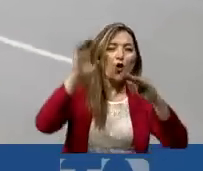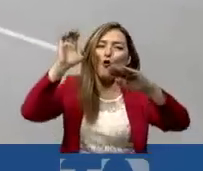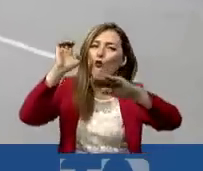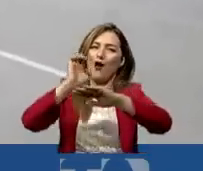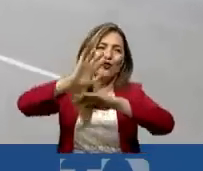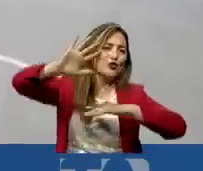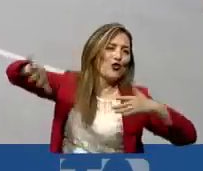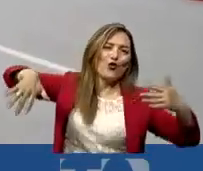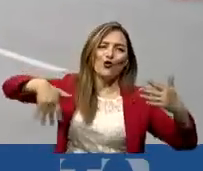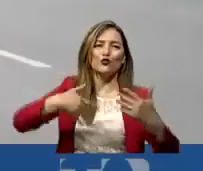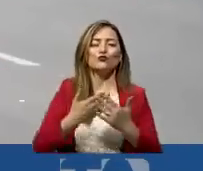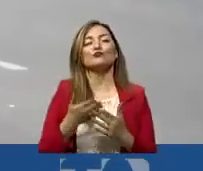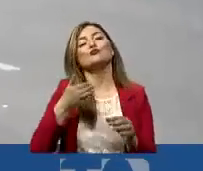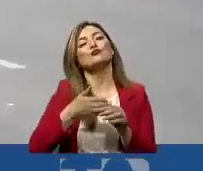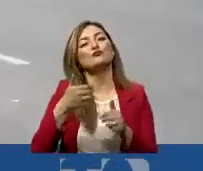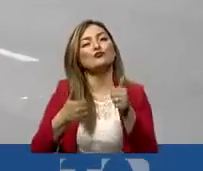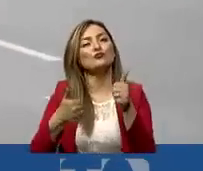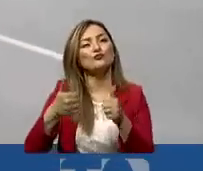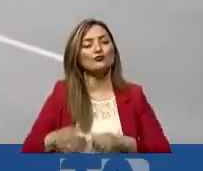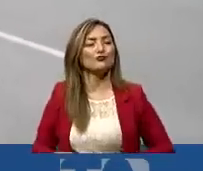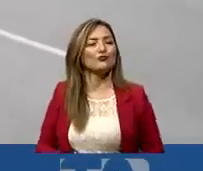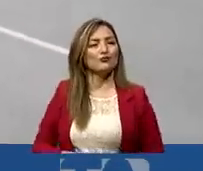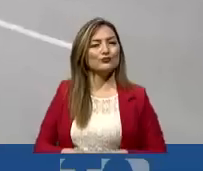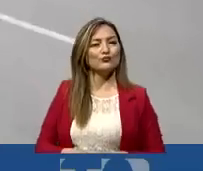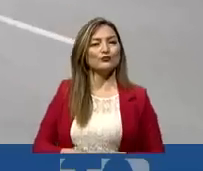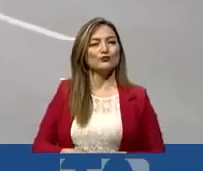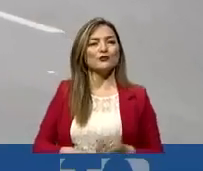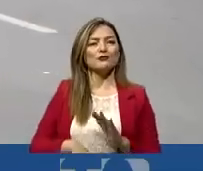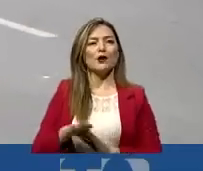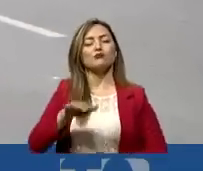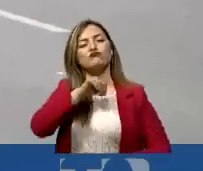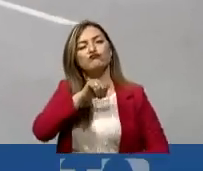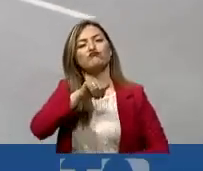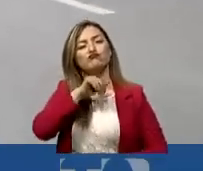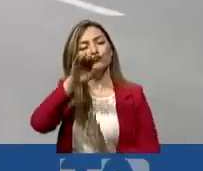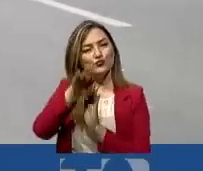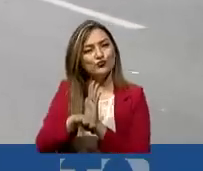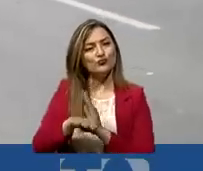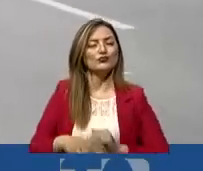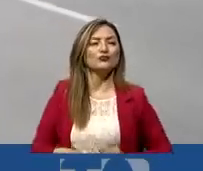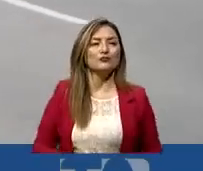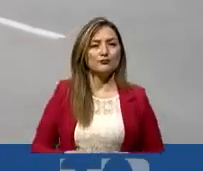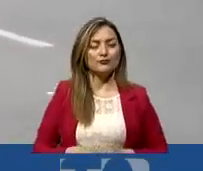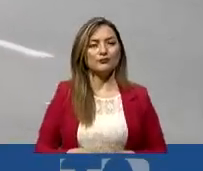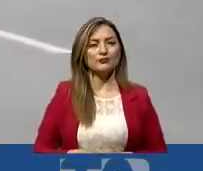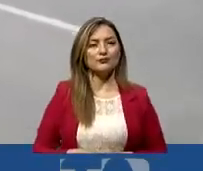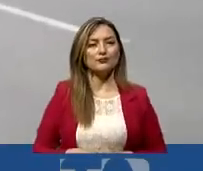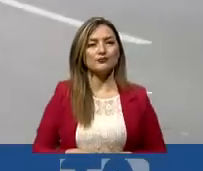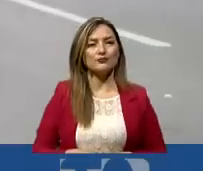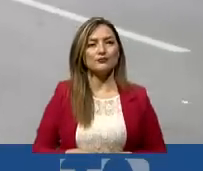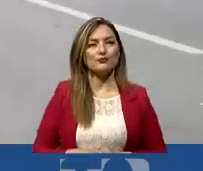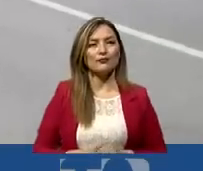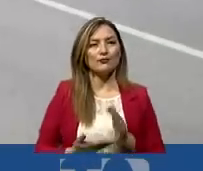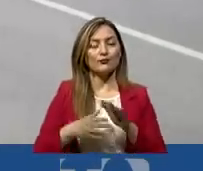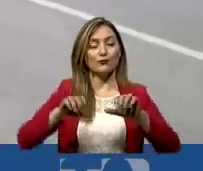nivel nacional. ¿Cuál es el objetivo? Pues reducir los índices delincuenciales a nivel nacional. Registros, por ejemplo,